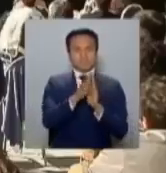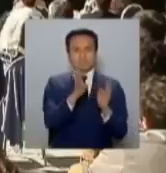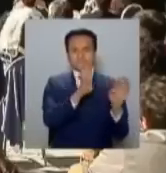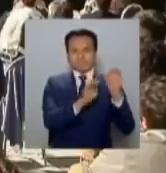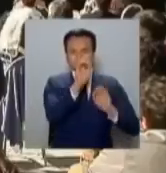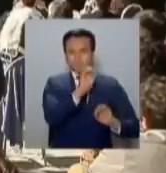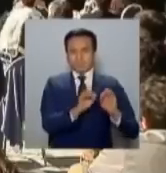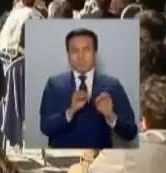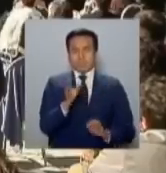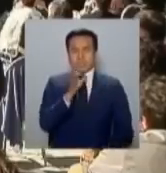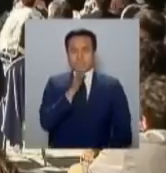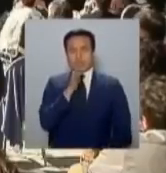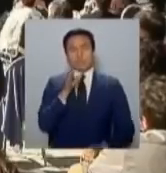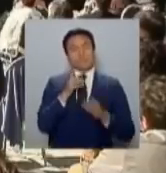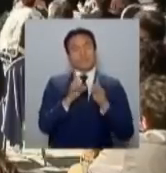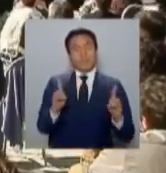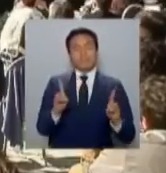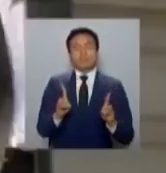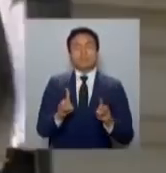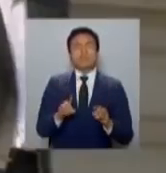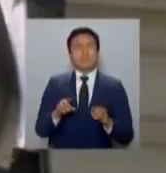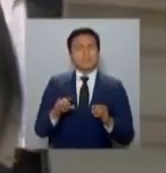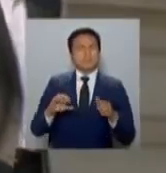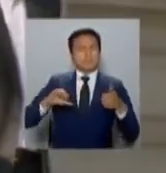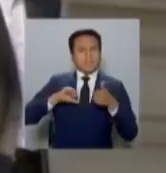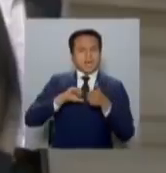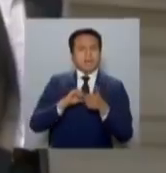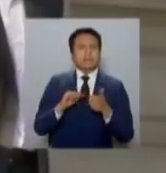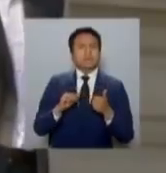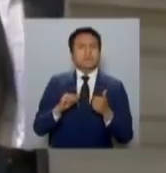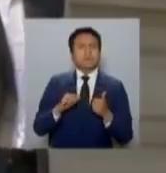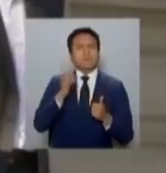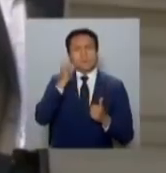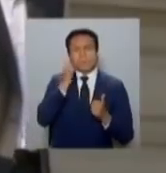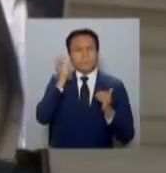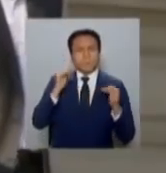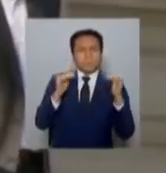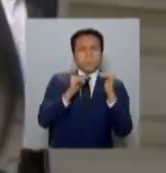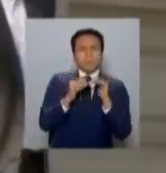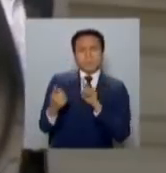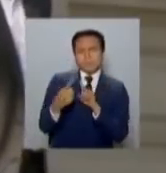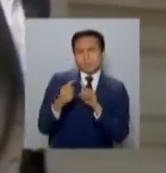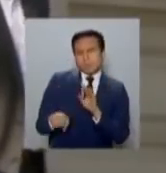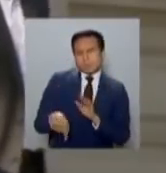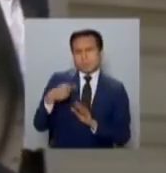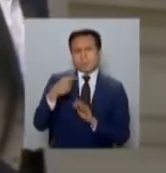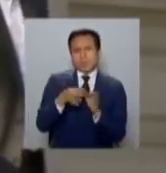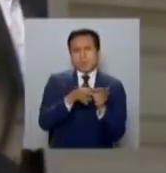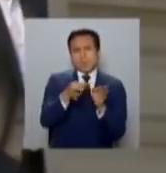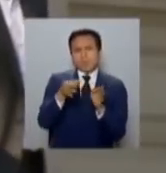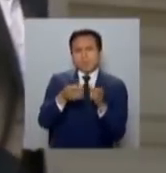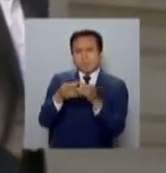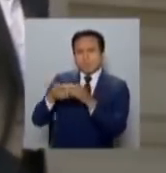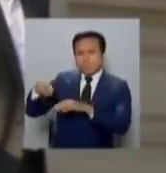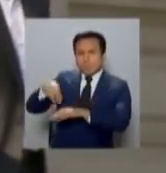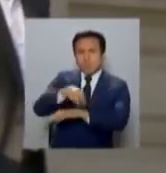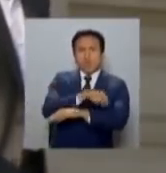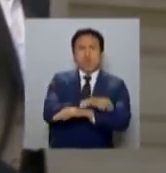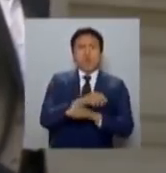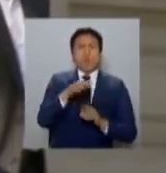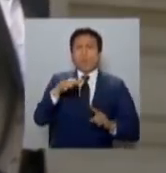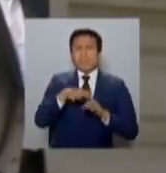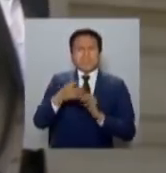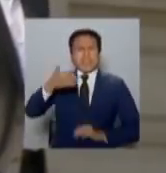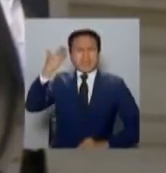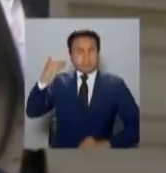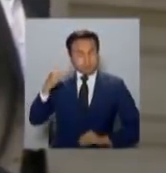que su opinión respecto a lo que pasó finalmente el viernes, ¿no? La bolsa subiendo más de 3%, el dólar bajando de los 800